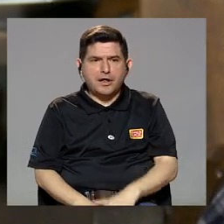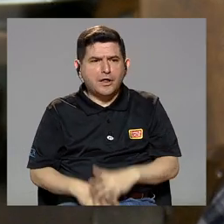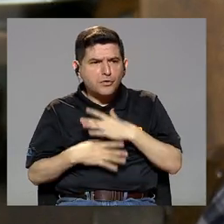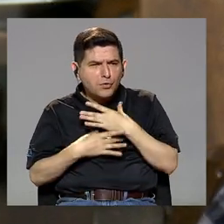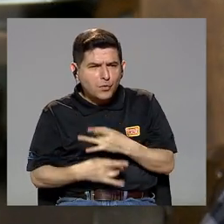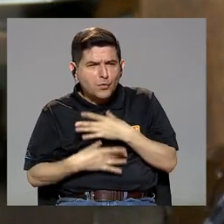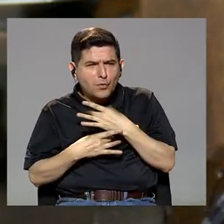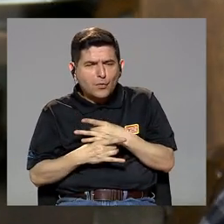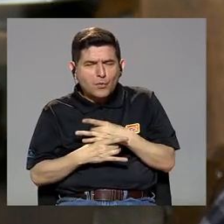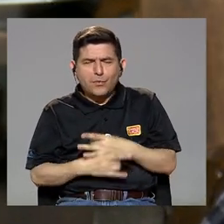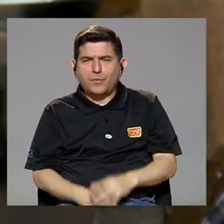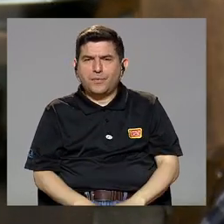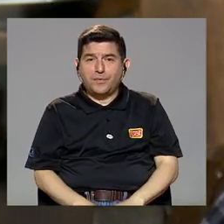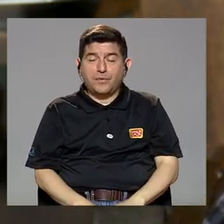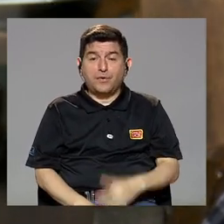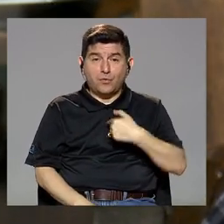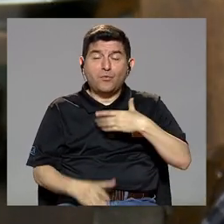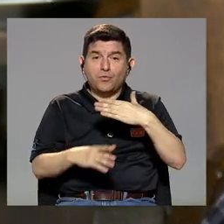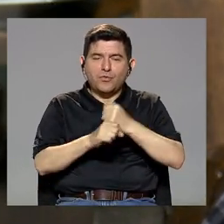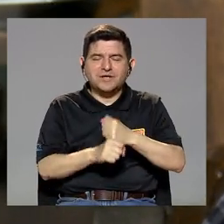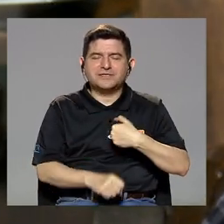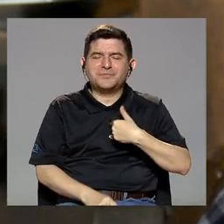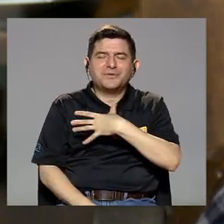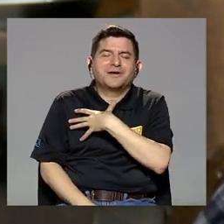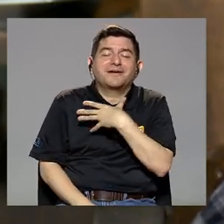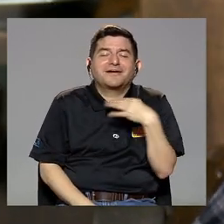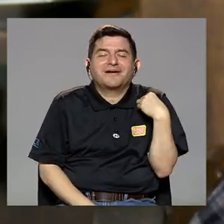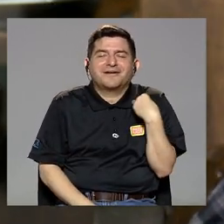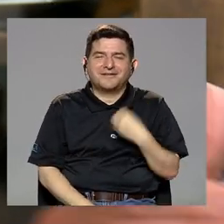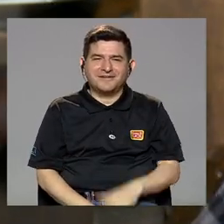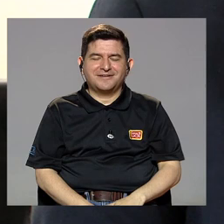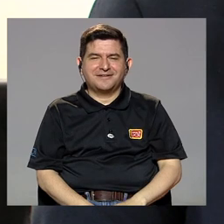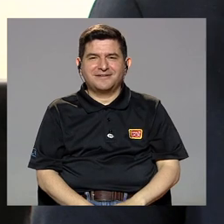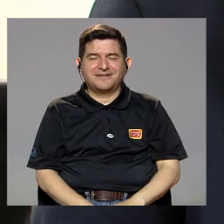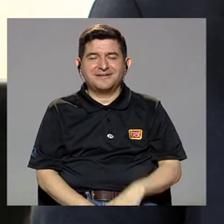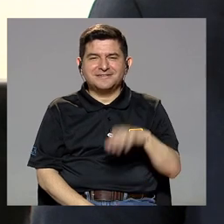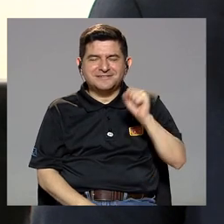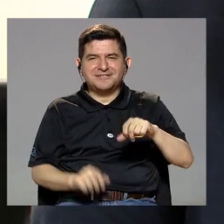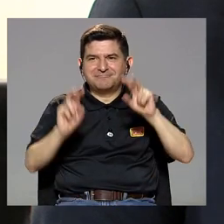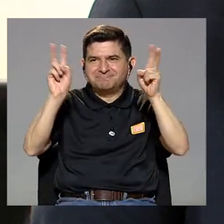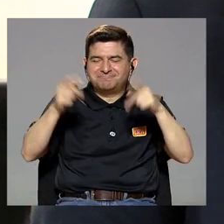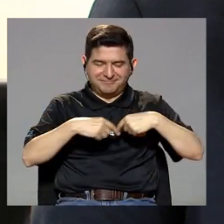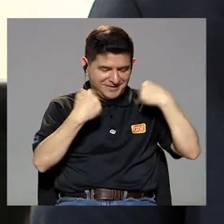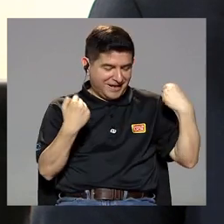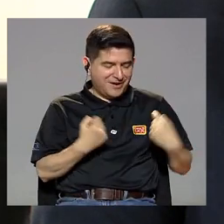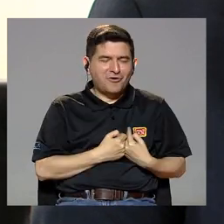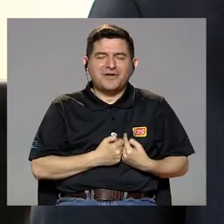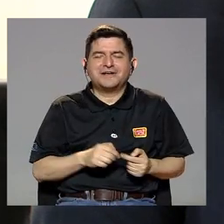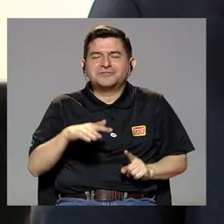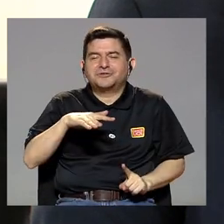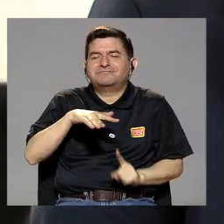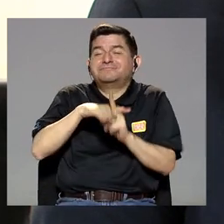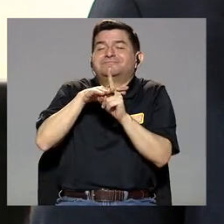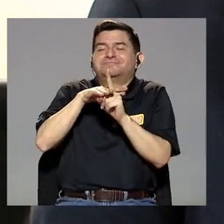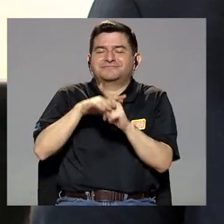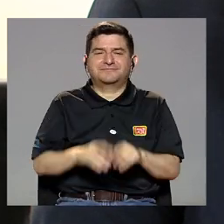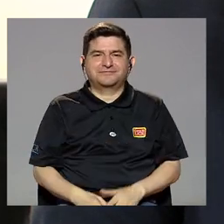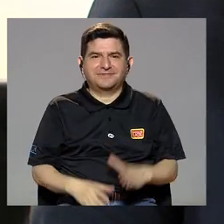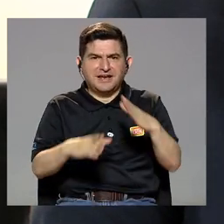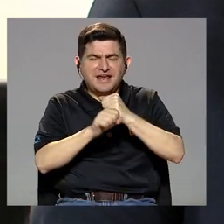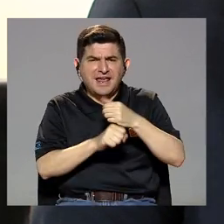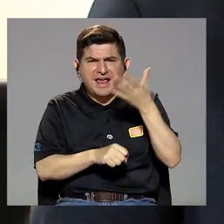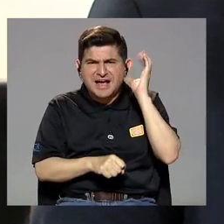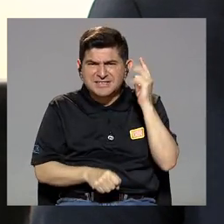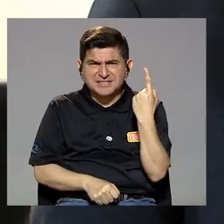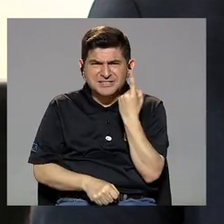gustaba sino no lo hacía por gusto porque le nacía el corazón hacer radio y hacer radio no era